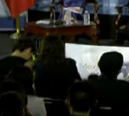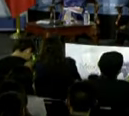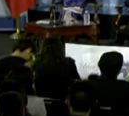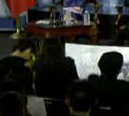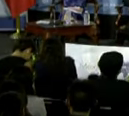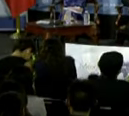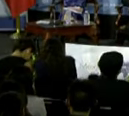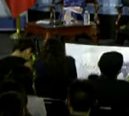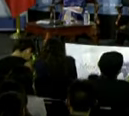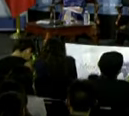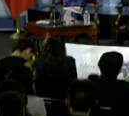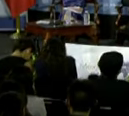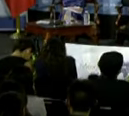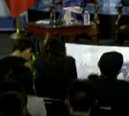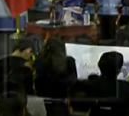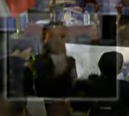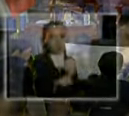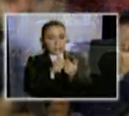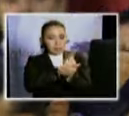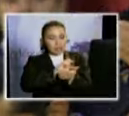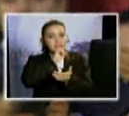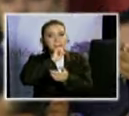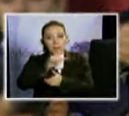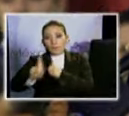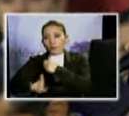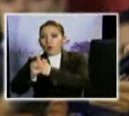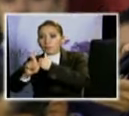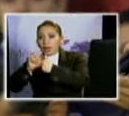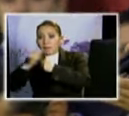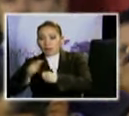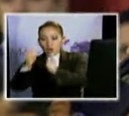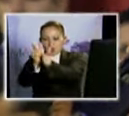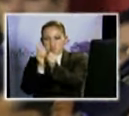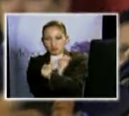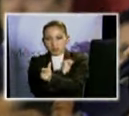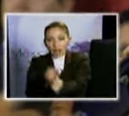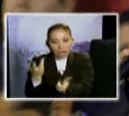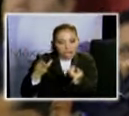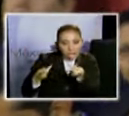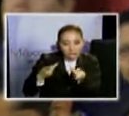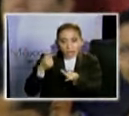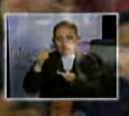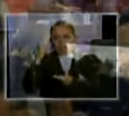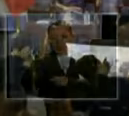solo de salud pública, el problema de las drogas, sino también un problema de delincuencia organizada y de crimen.